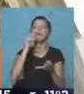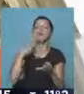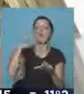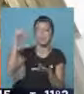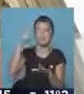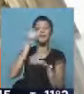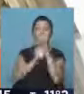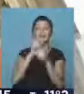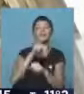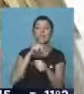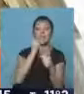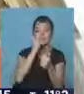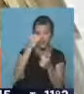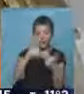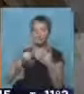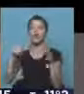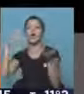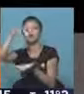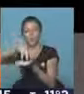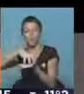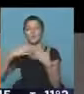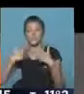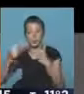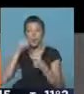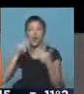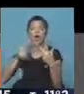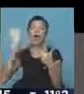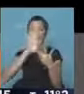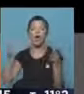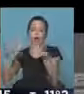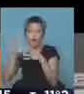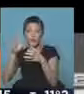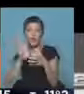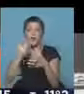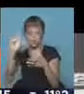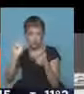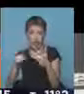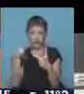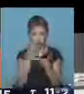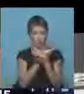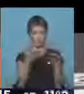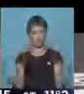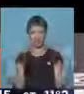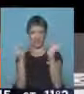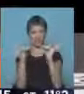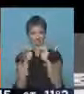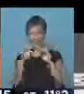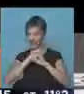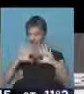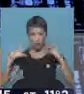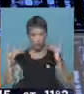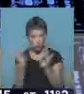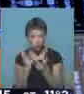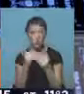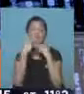salud británico, como al Ministerio del Interior ruso, dejando en claro que en materia de seguridad informática a nivel global, nada es